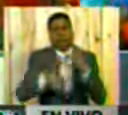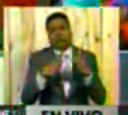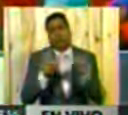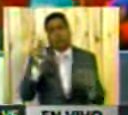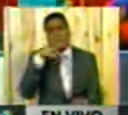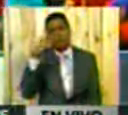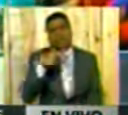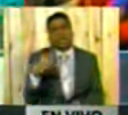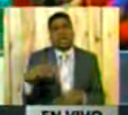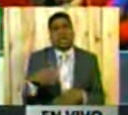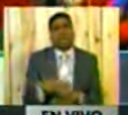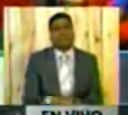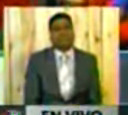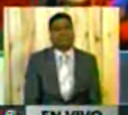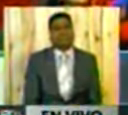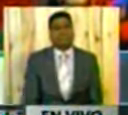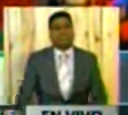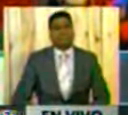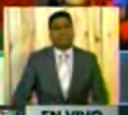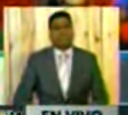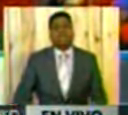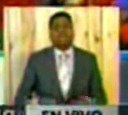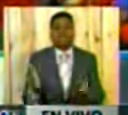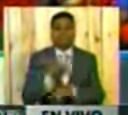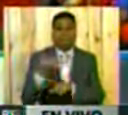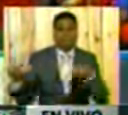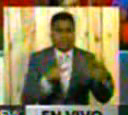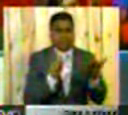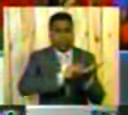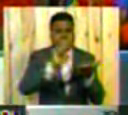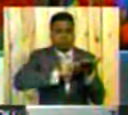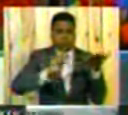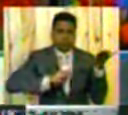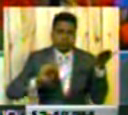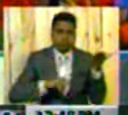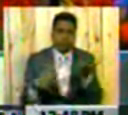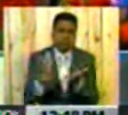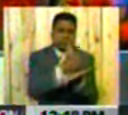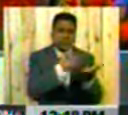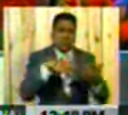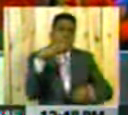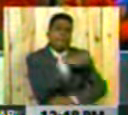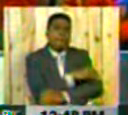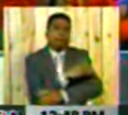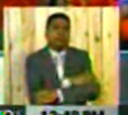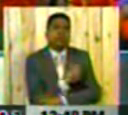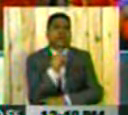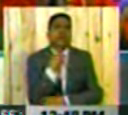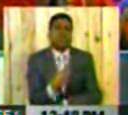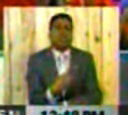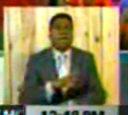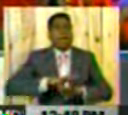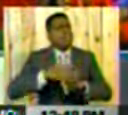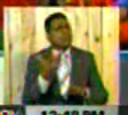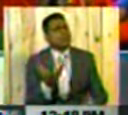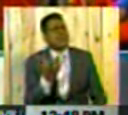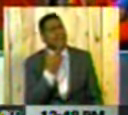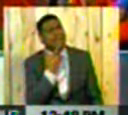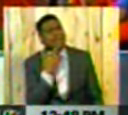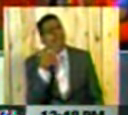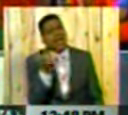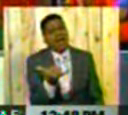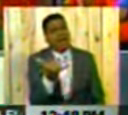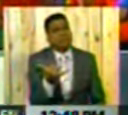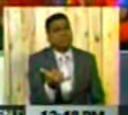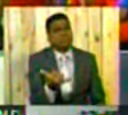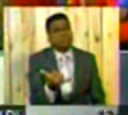bolivariano. Diputado, se acerca ya el proceso de recolección de firmas de la oposición. Yo quisiera que usted nos dijera, porque ahí ahorita pues acaban